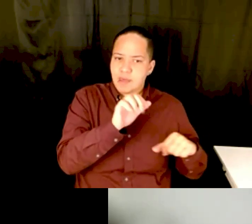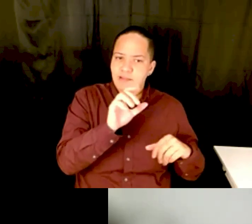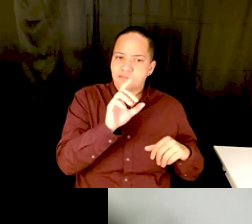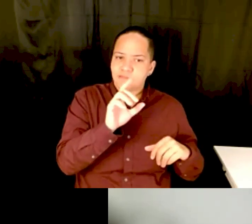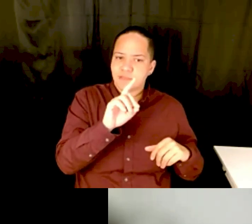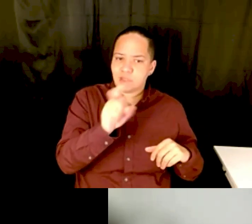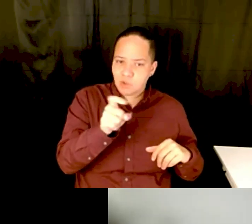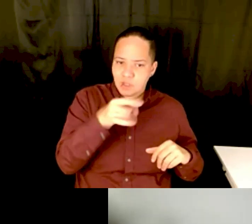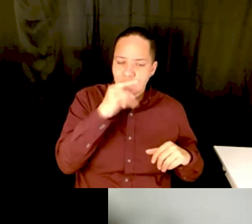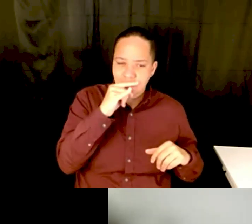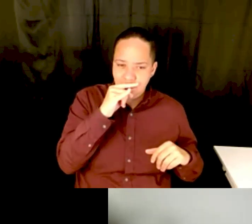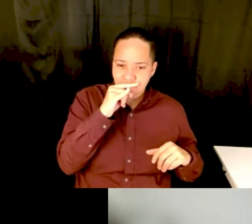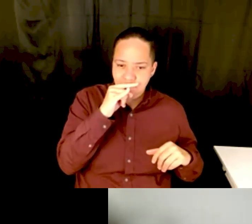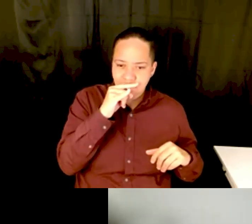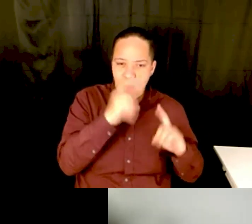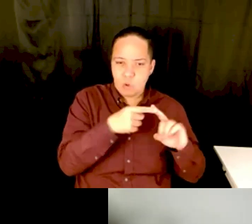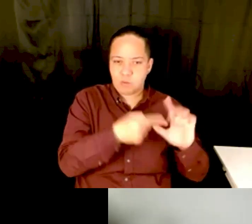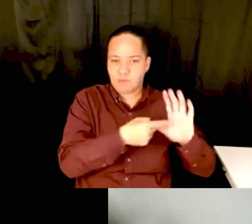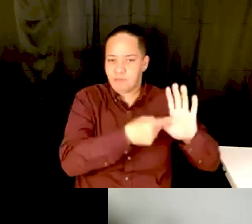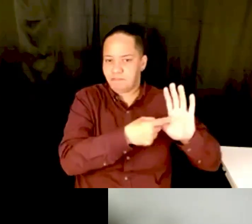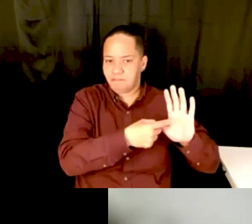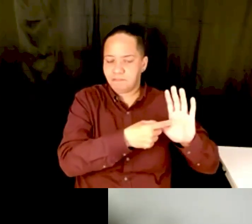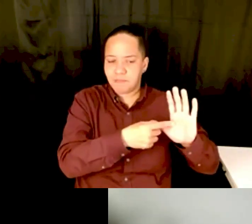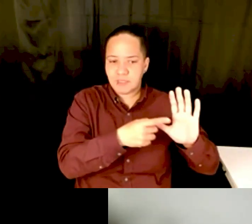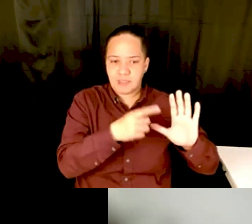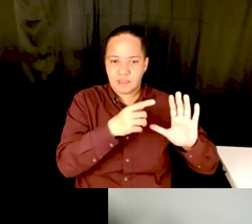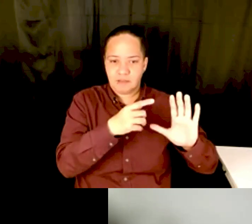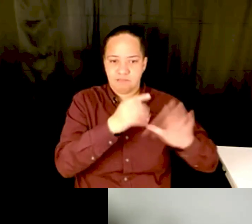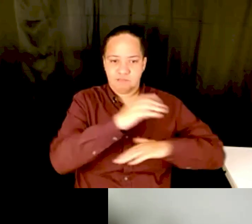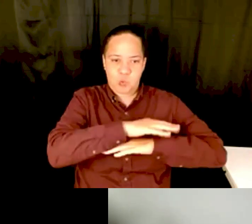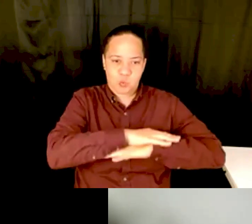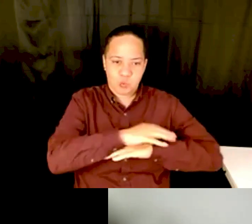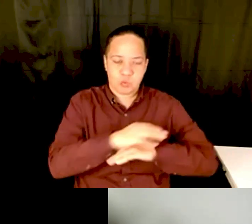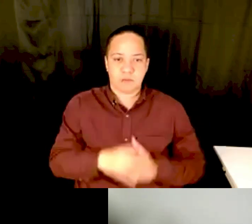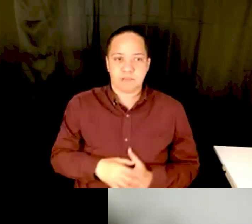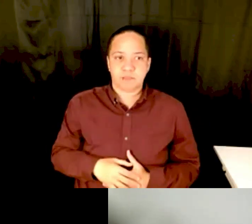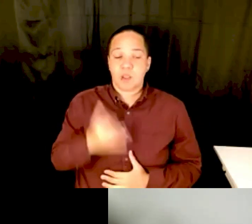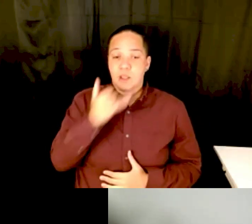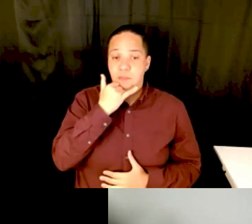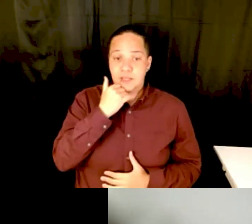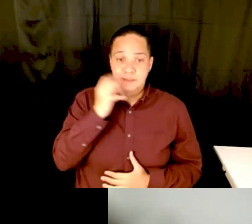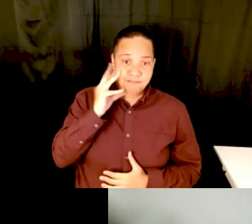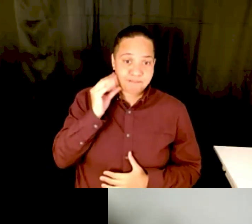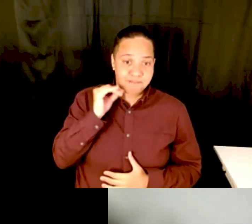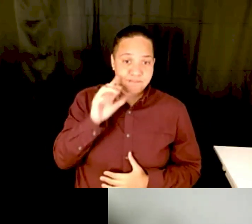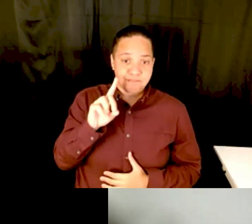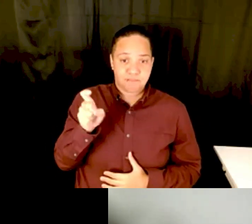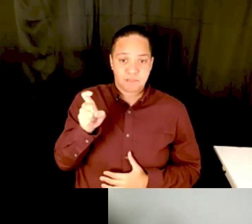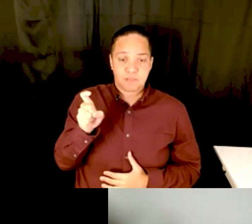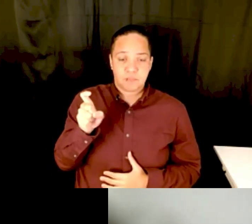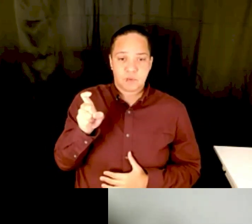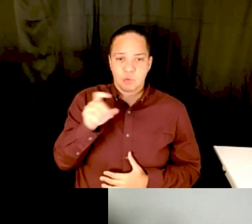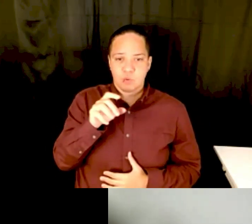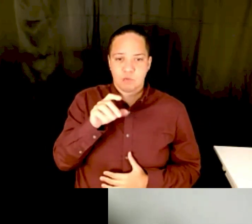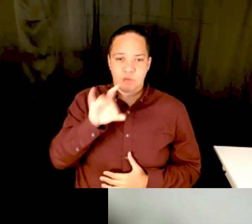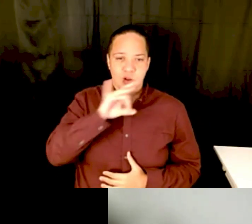la niñez. Lo que pasa, yo tuve la experiencia de diagnosticar un niño a los 8